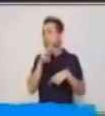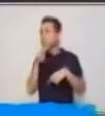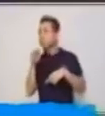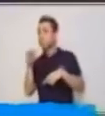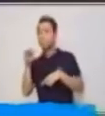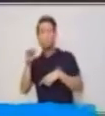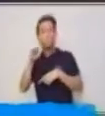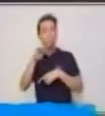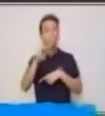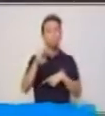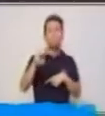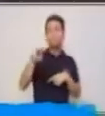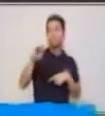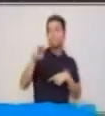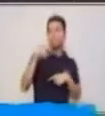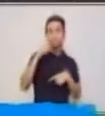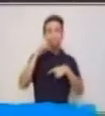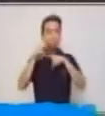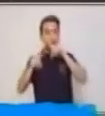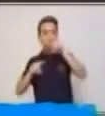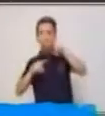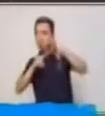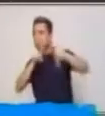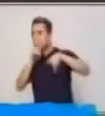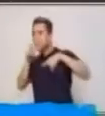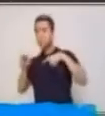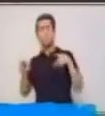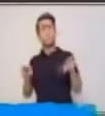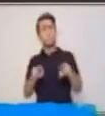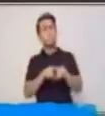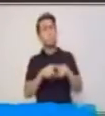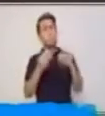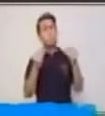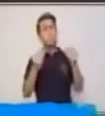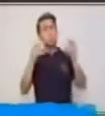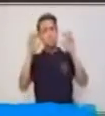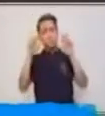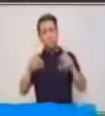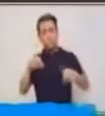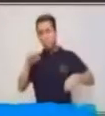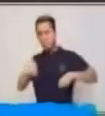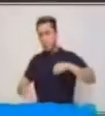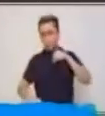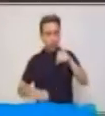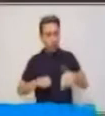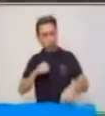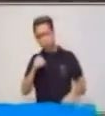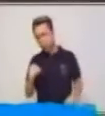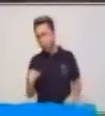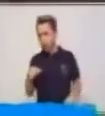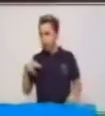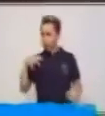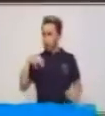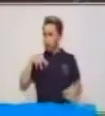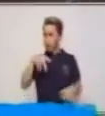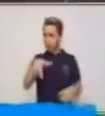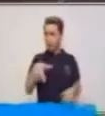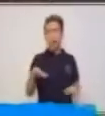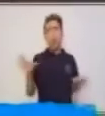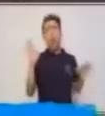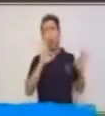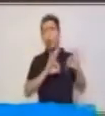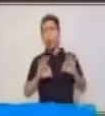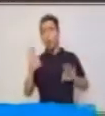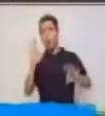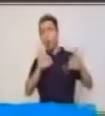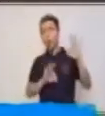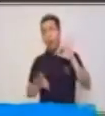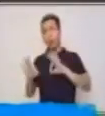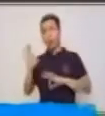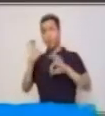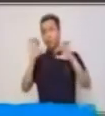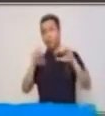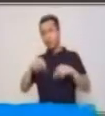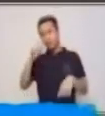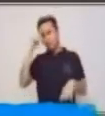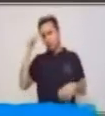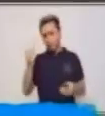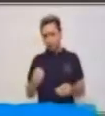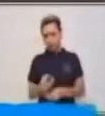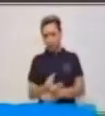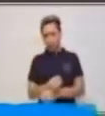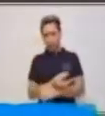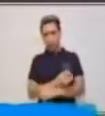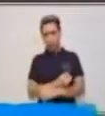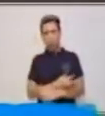personas que van manejando bicicleta, que van caminando, personas que trabajan en los jardines. Es utilizado